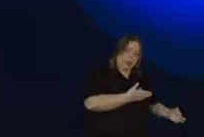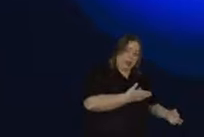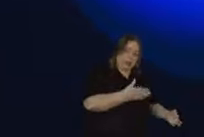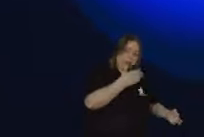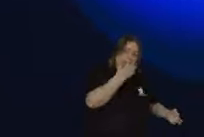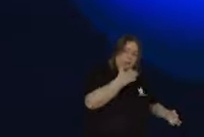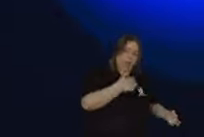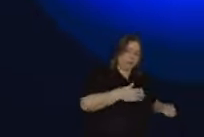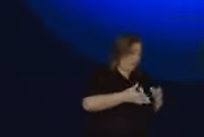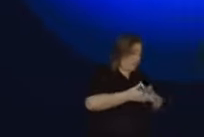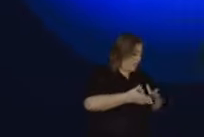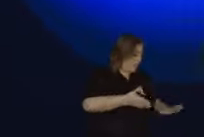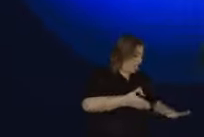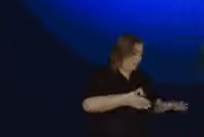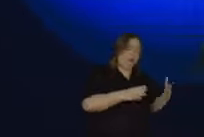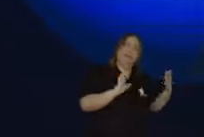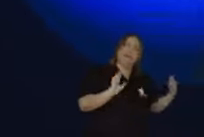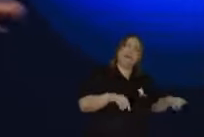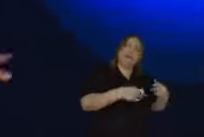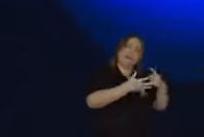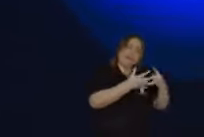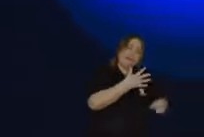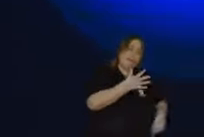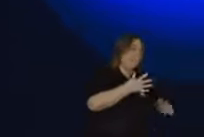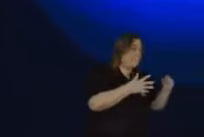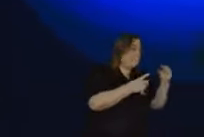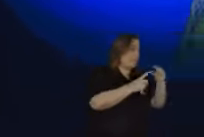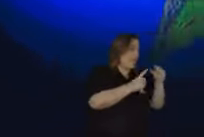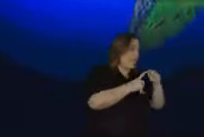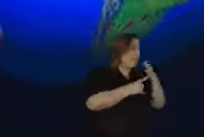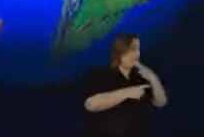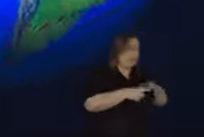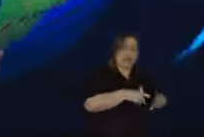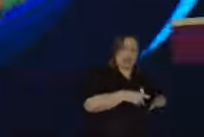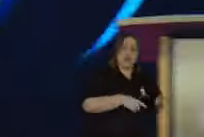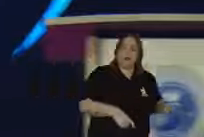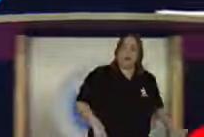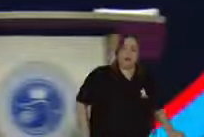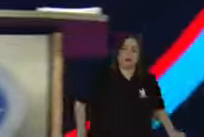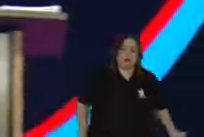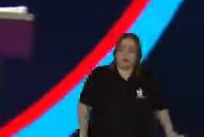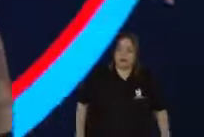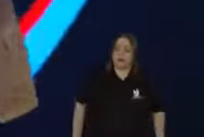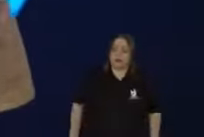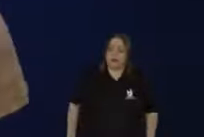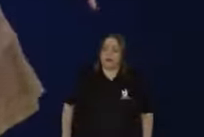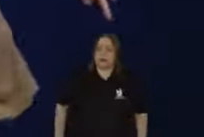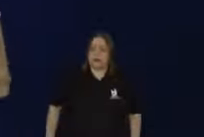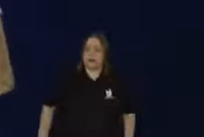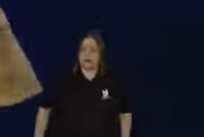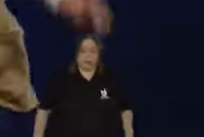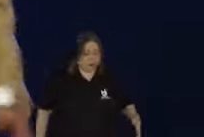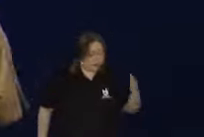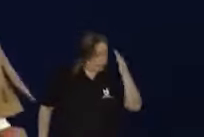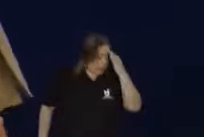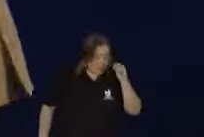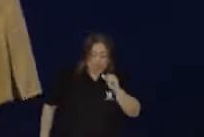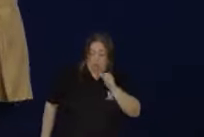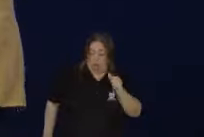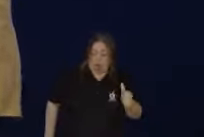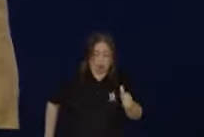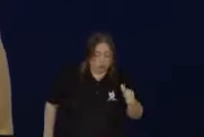sido abandonado, violado, todo rechazado, si no nos puede hundir diciendo no sabes, no tienes, no